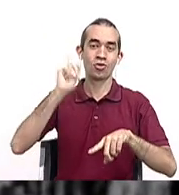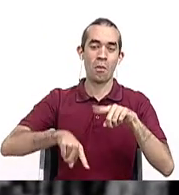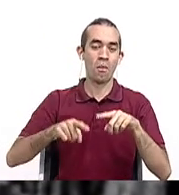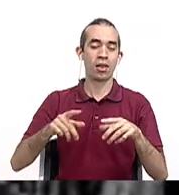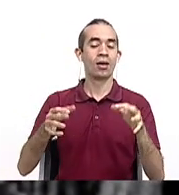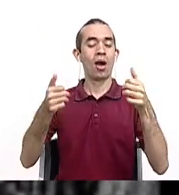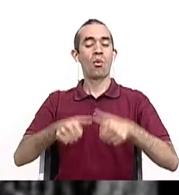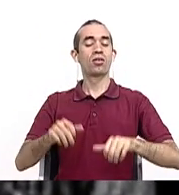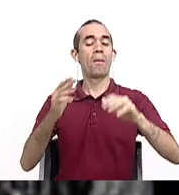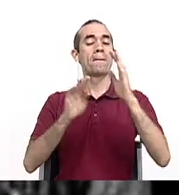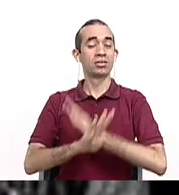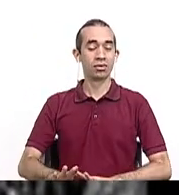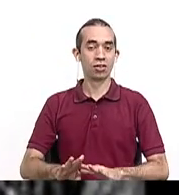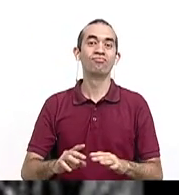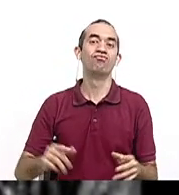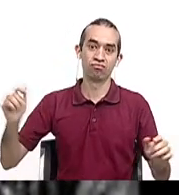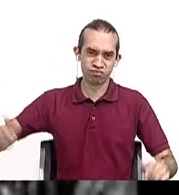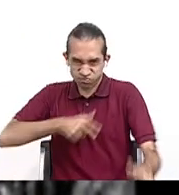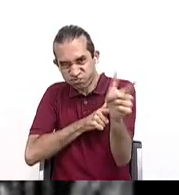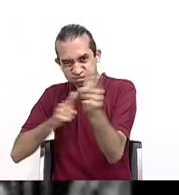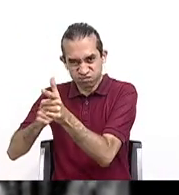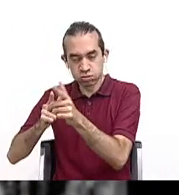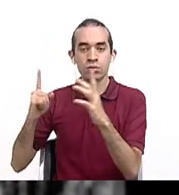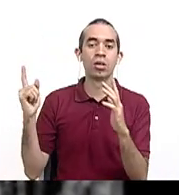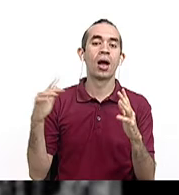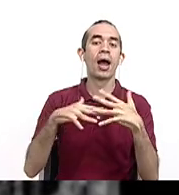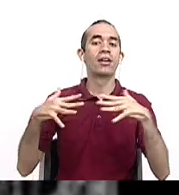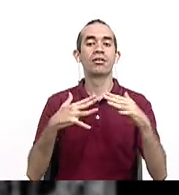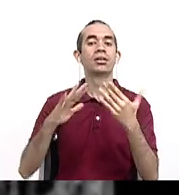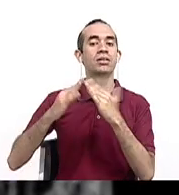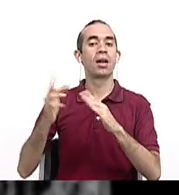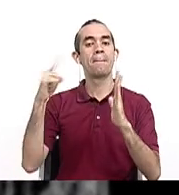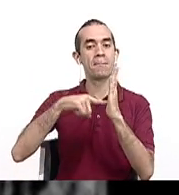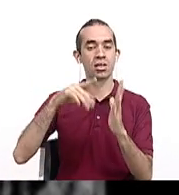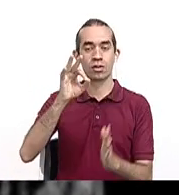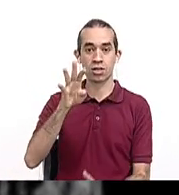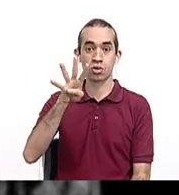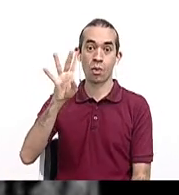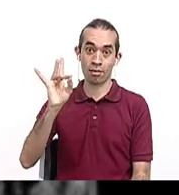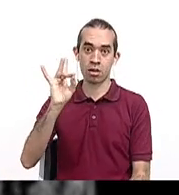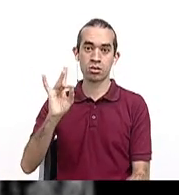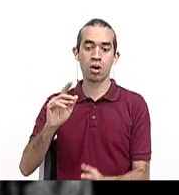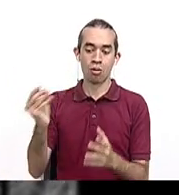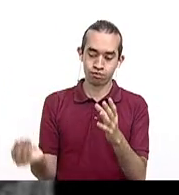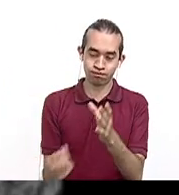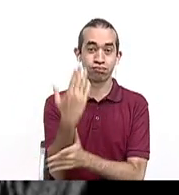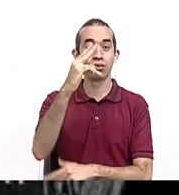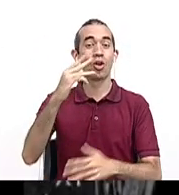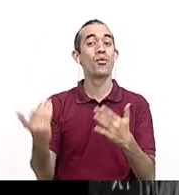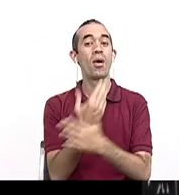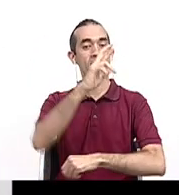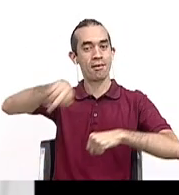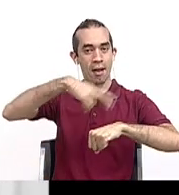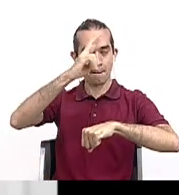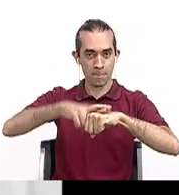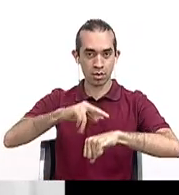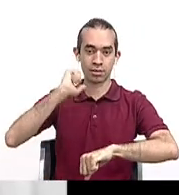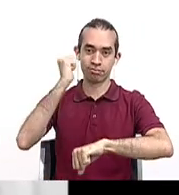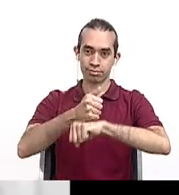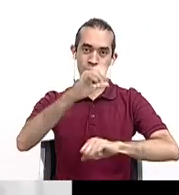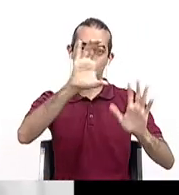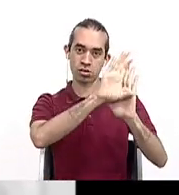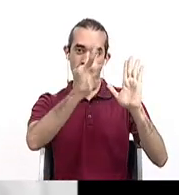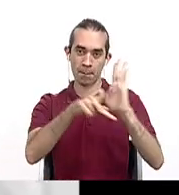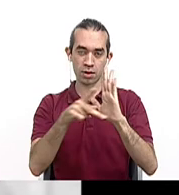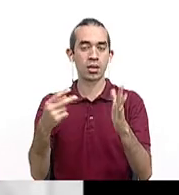la llamada guerra civil del 48 de ese duro y difícil proceso surge una nueva república con la constitución política como símbolo